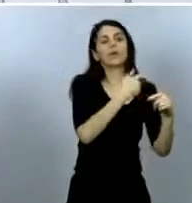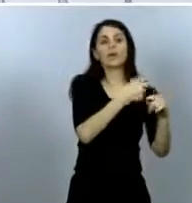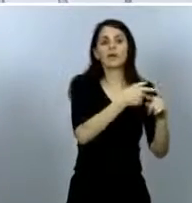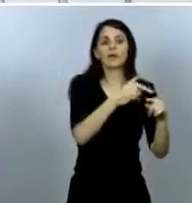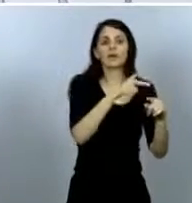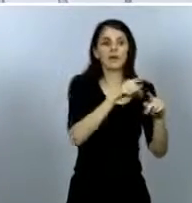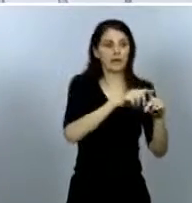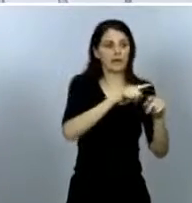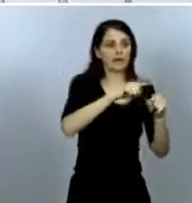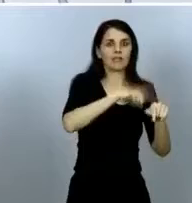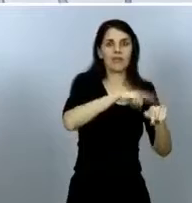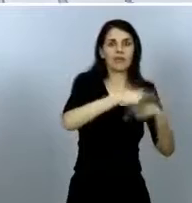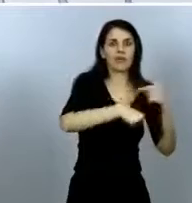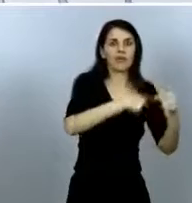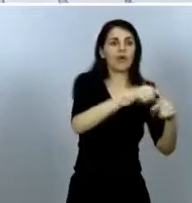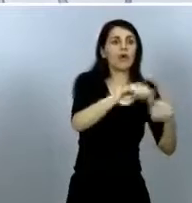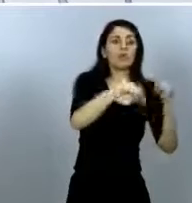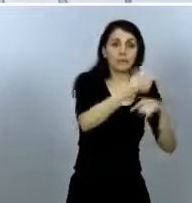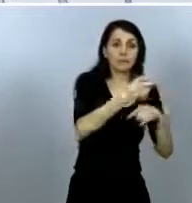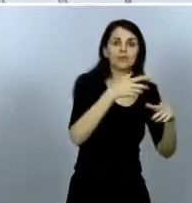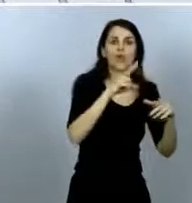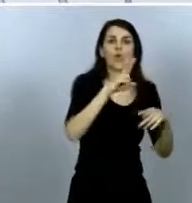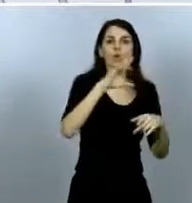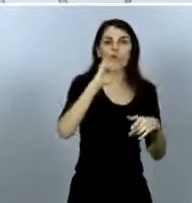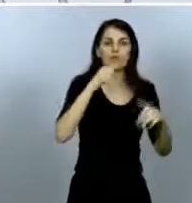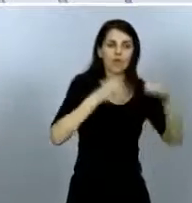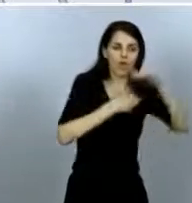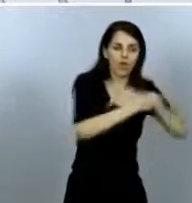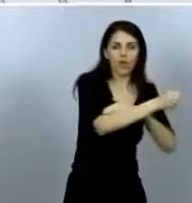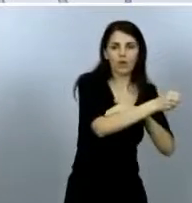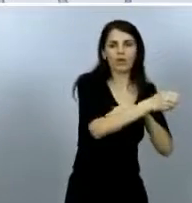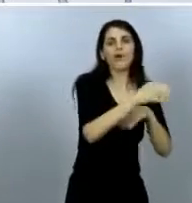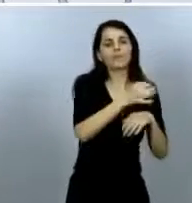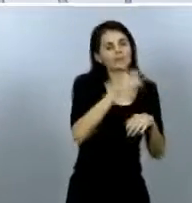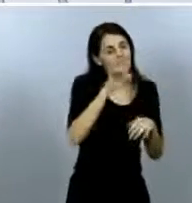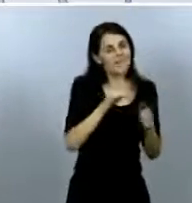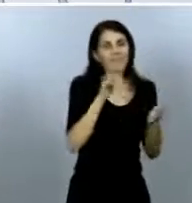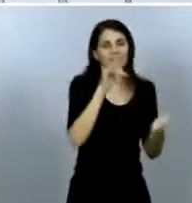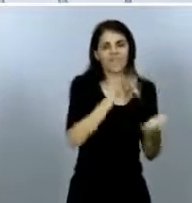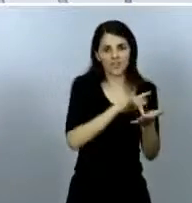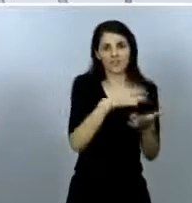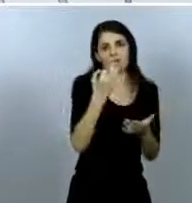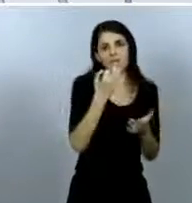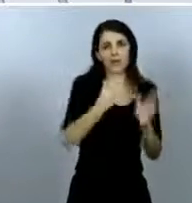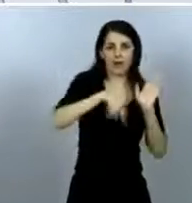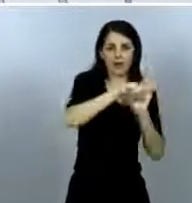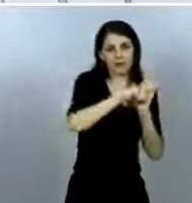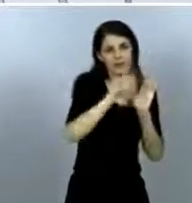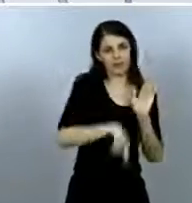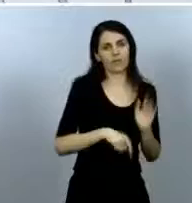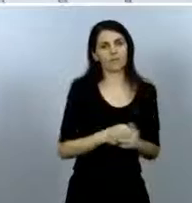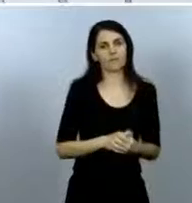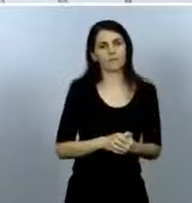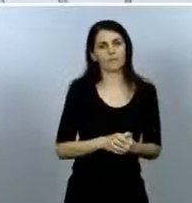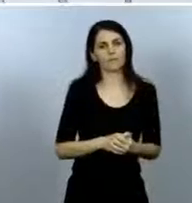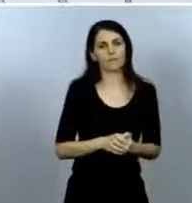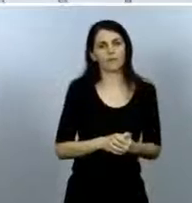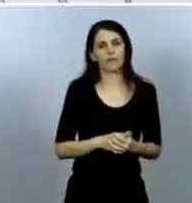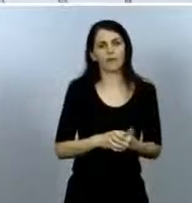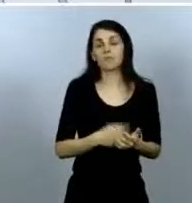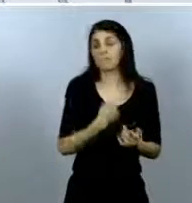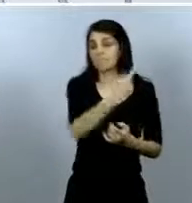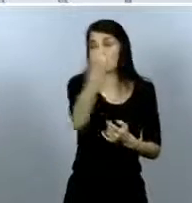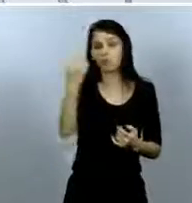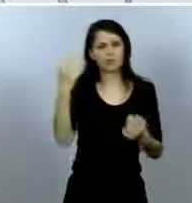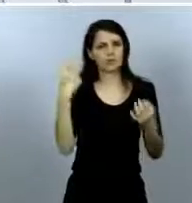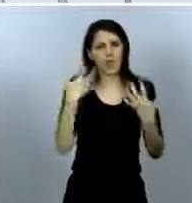fecha que se realiza el ingreso en la uci en algunos lugares este proceso está prácticamente automatizado pero